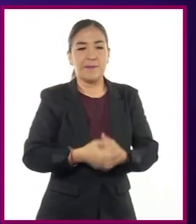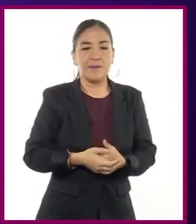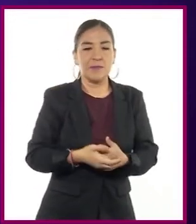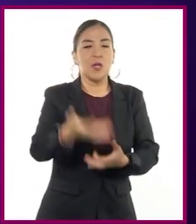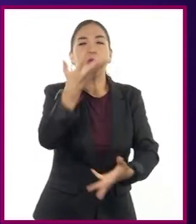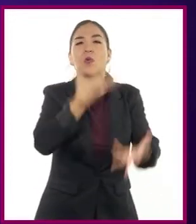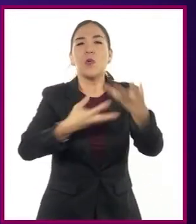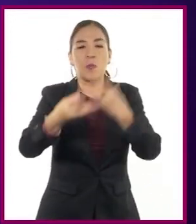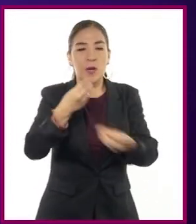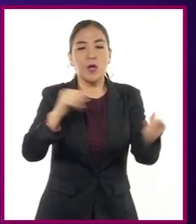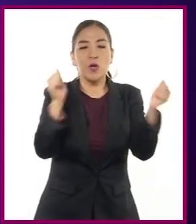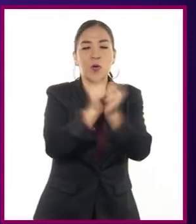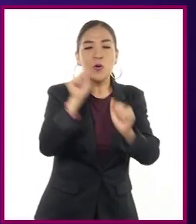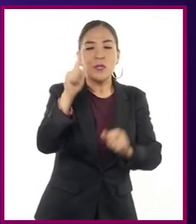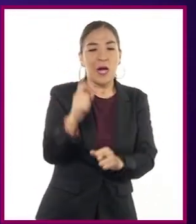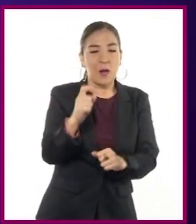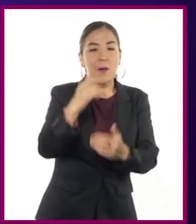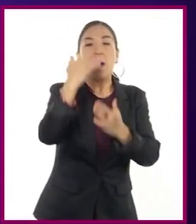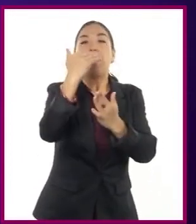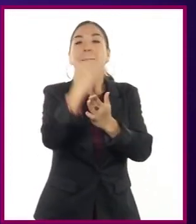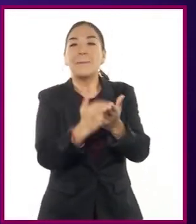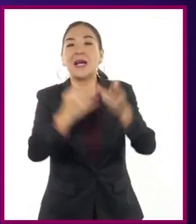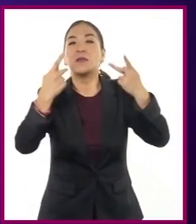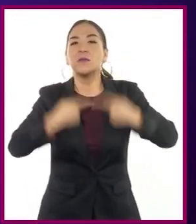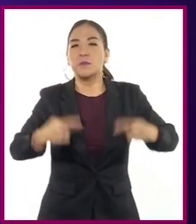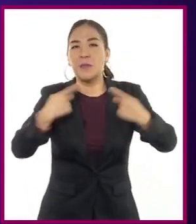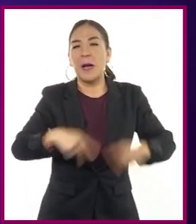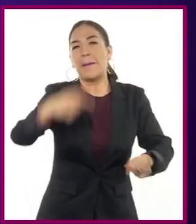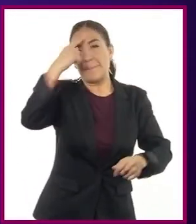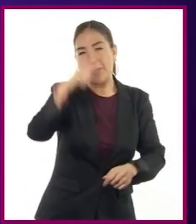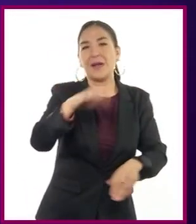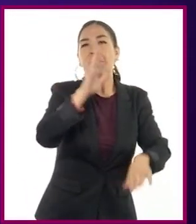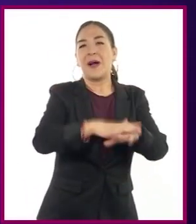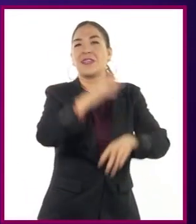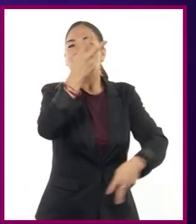el agua con una menor cantidad de personas para que sea suficiente